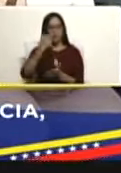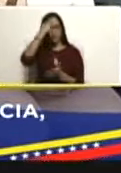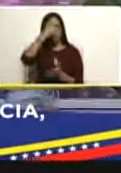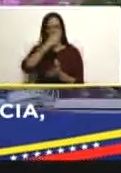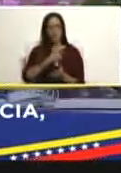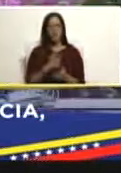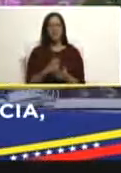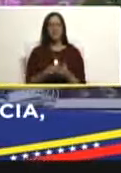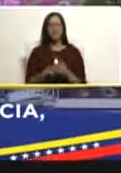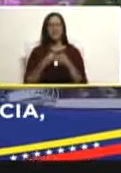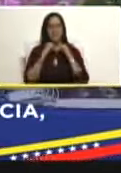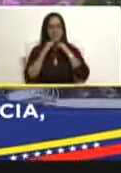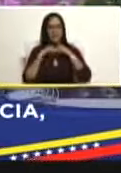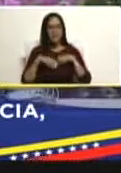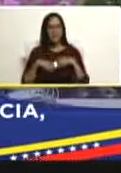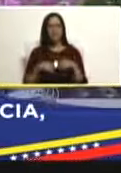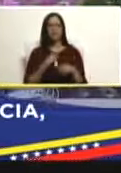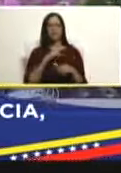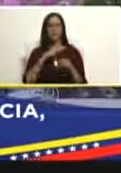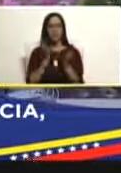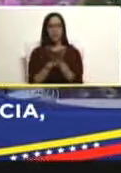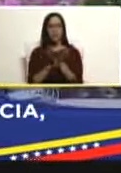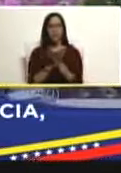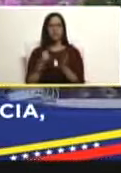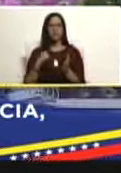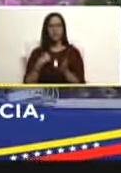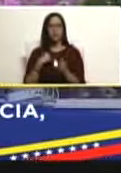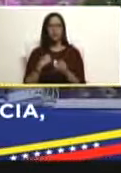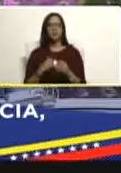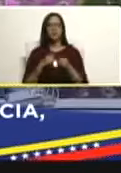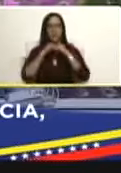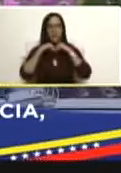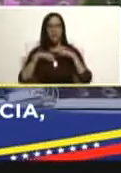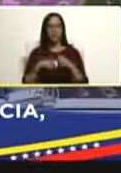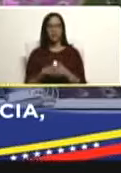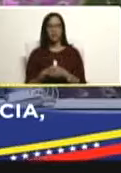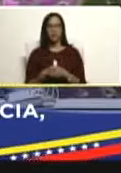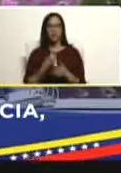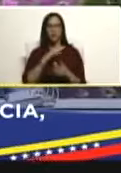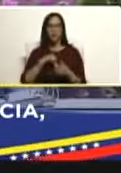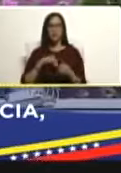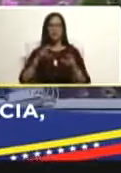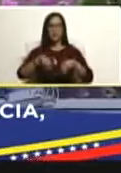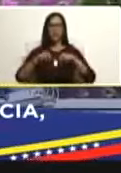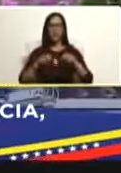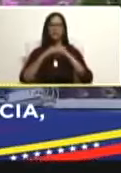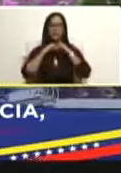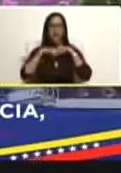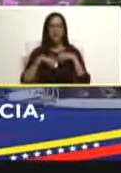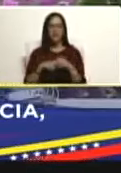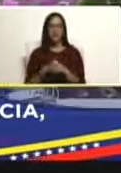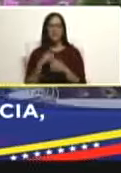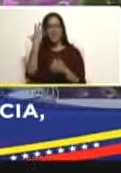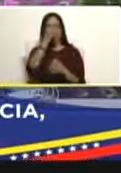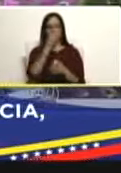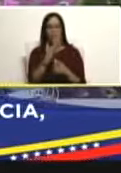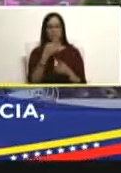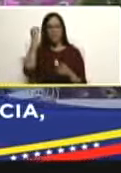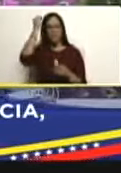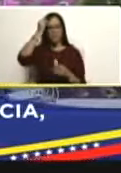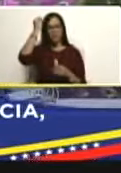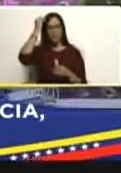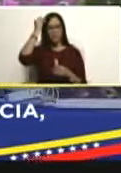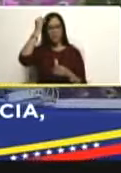pueblo es sagrado, nuestras escuelas son sagradas, nuestros centros de salud son sagrados, nuestros campos son sagrados. Y la belleza del